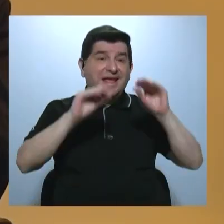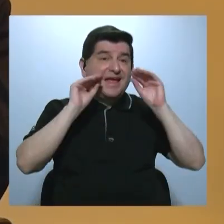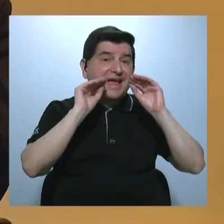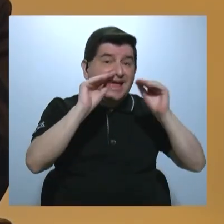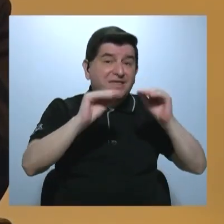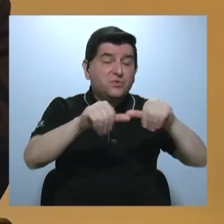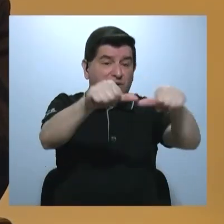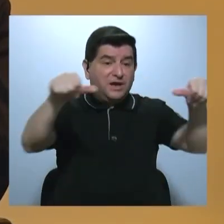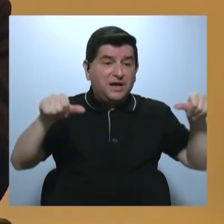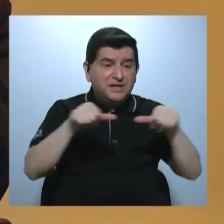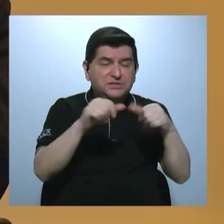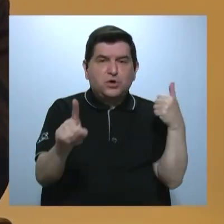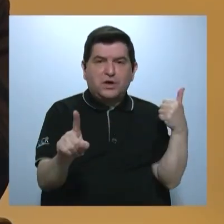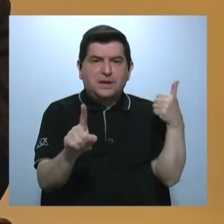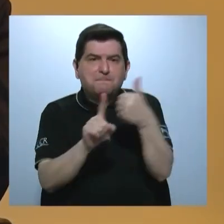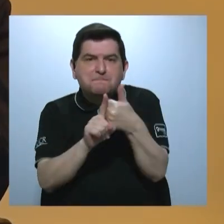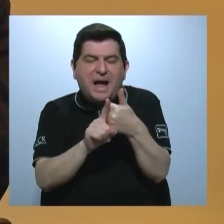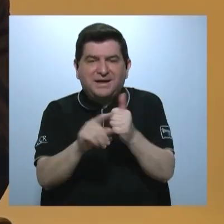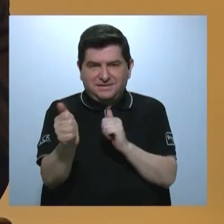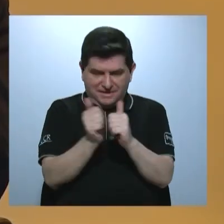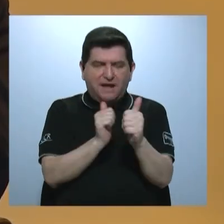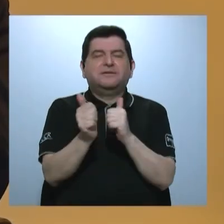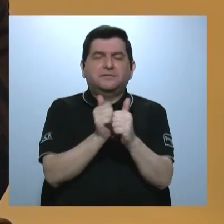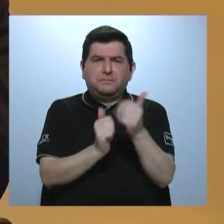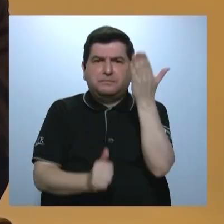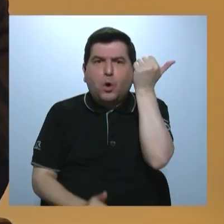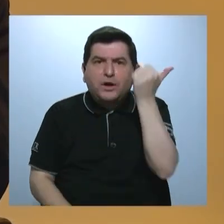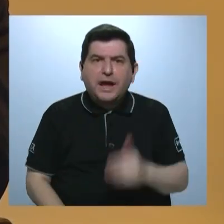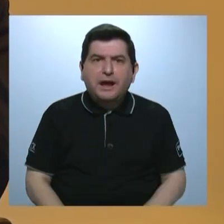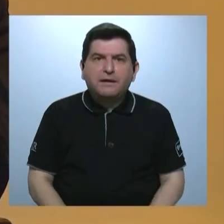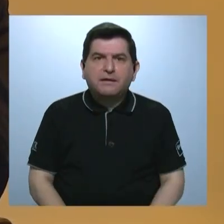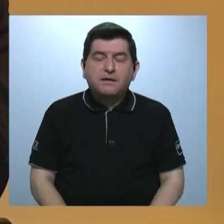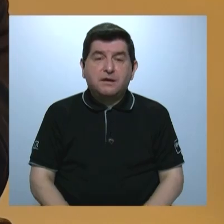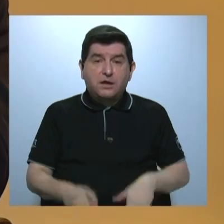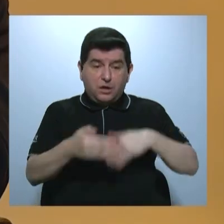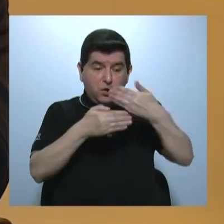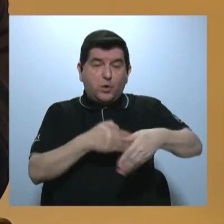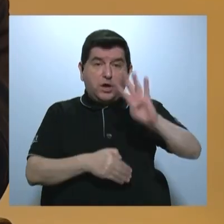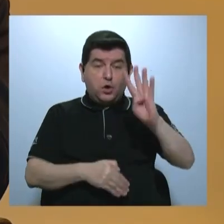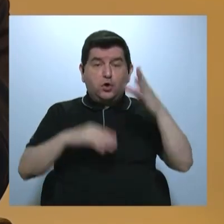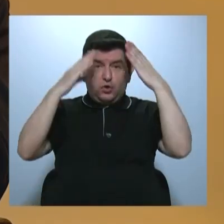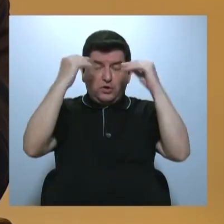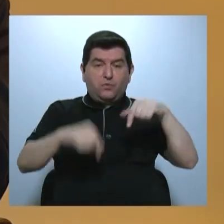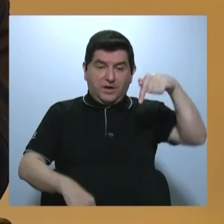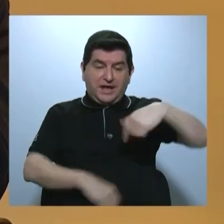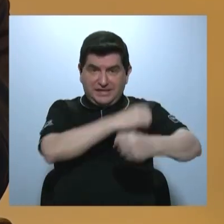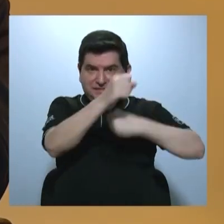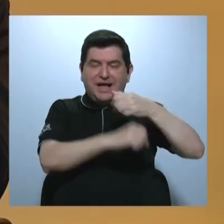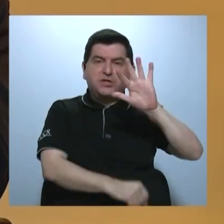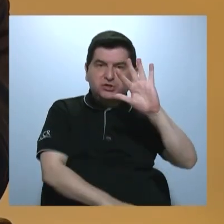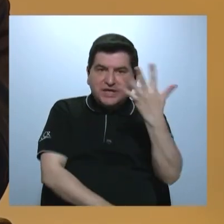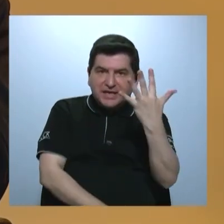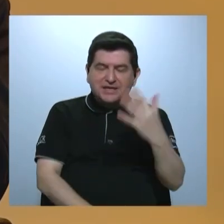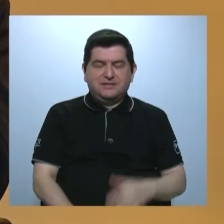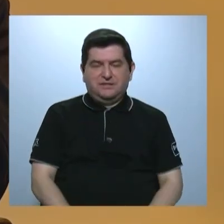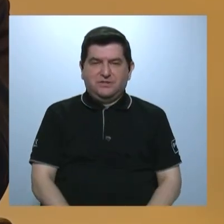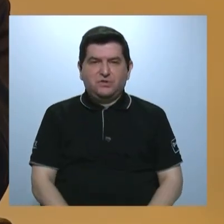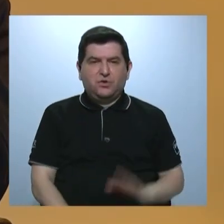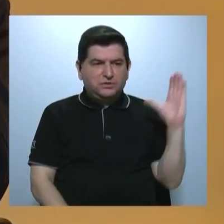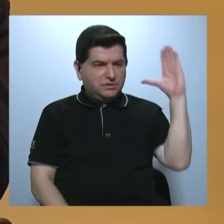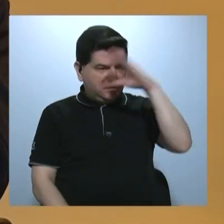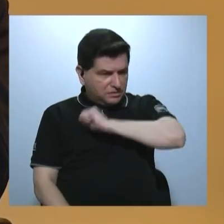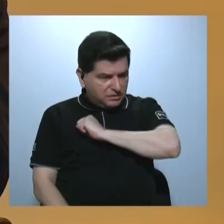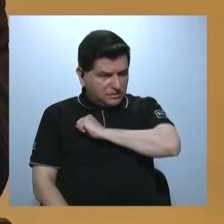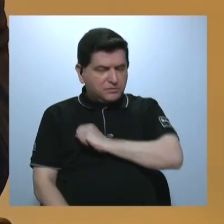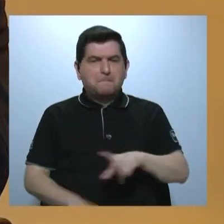en las aulas impacta la competitividad. ¿Por qué? Porque luego de 4 informes, y ya este año publicaremos el quinto, pero luego de 4 informes nos dimos cuenta